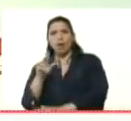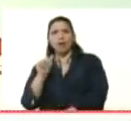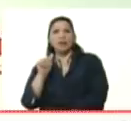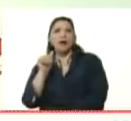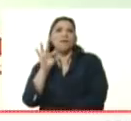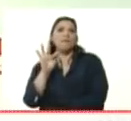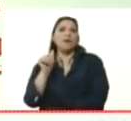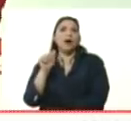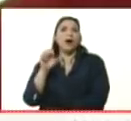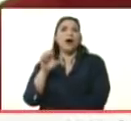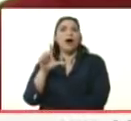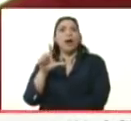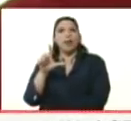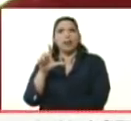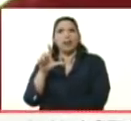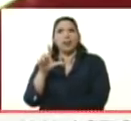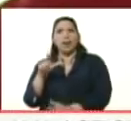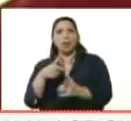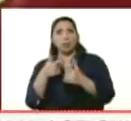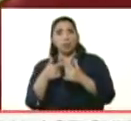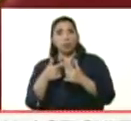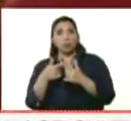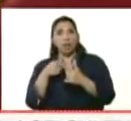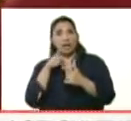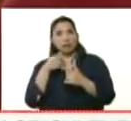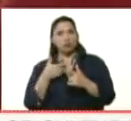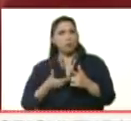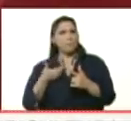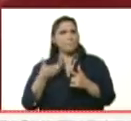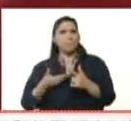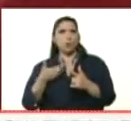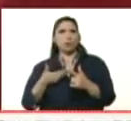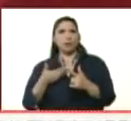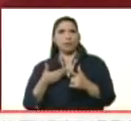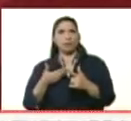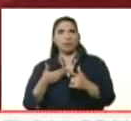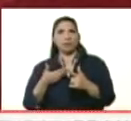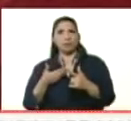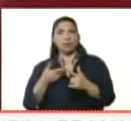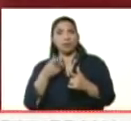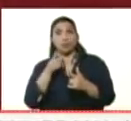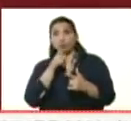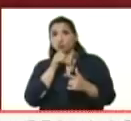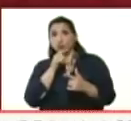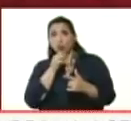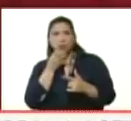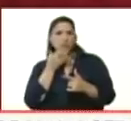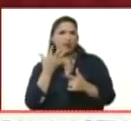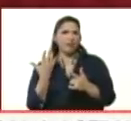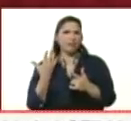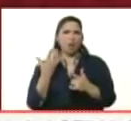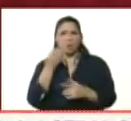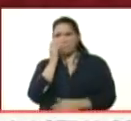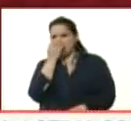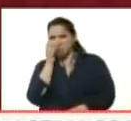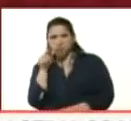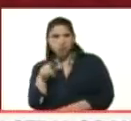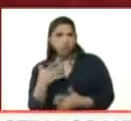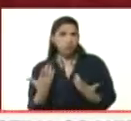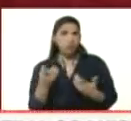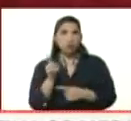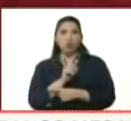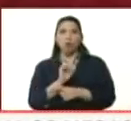Furrial. Darlo, porque eso es muy importante, ¿eh? Esto no es una cosa de show, es una